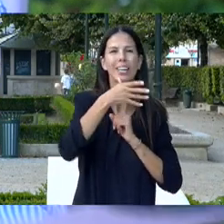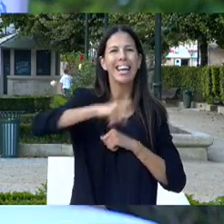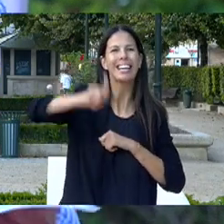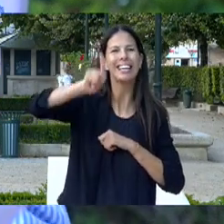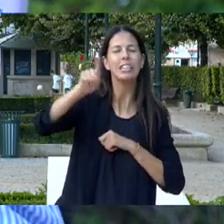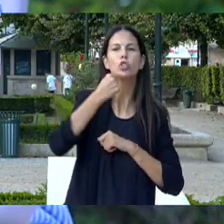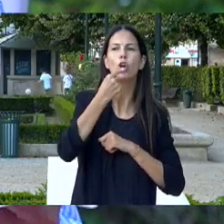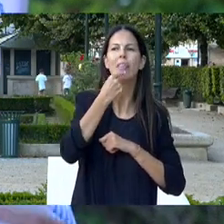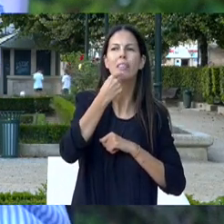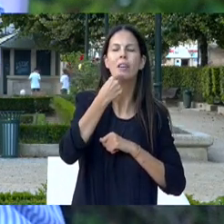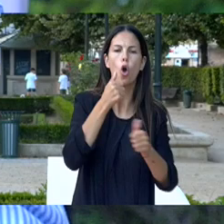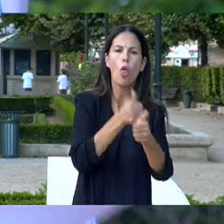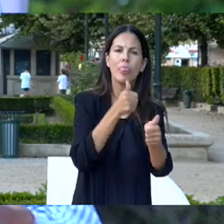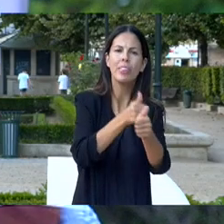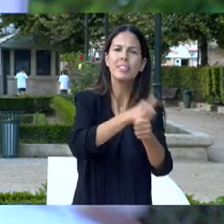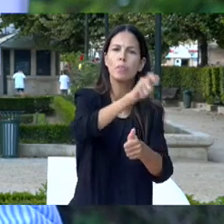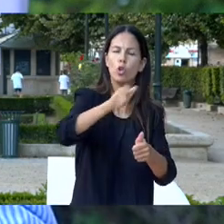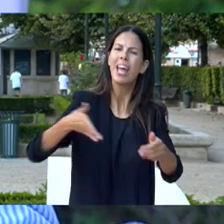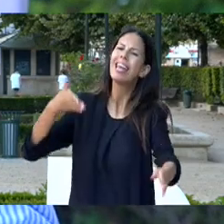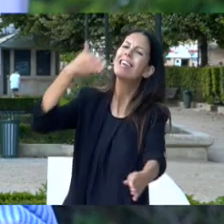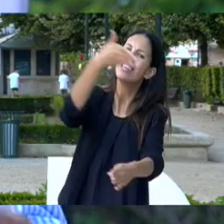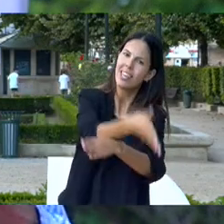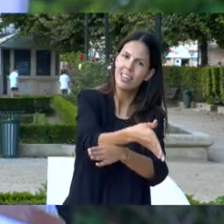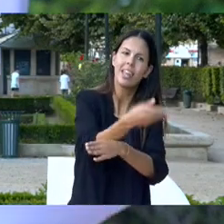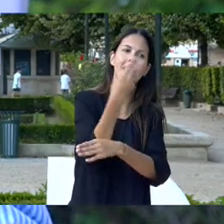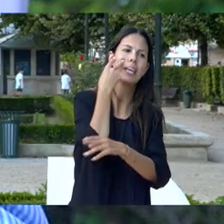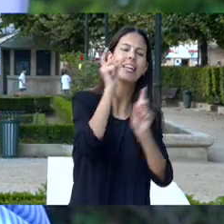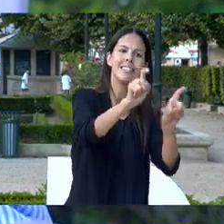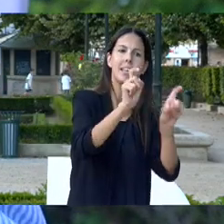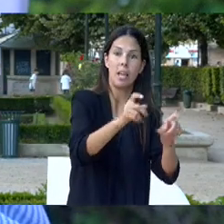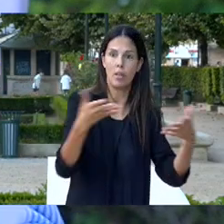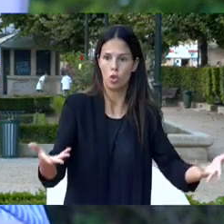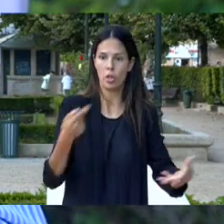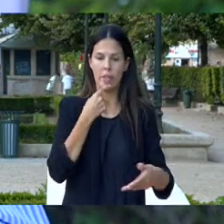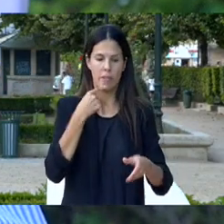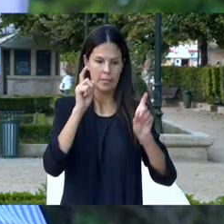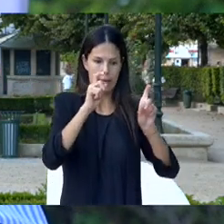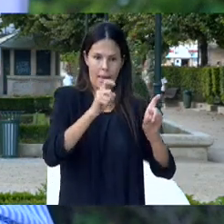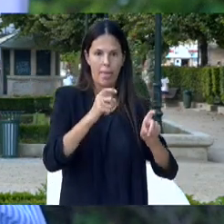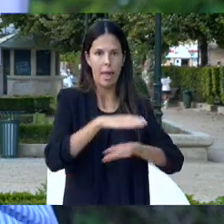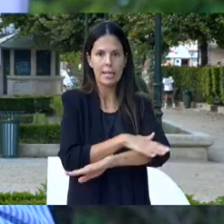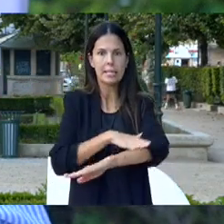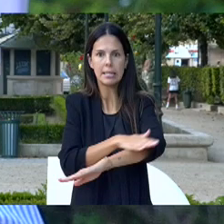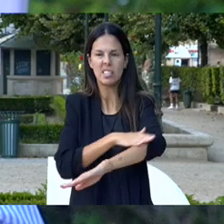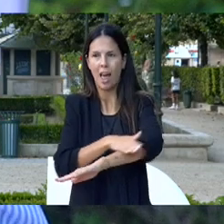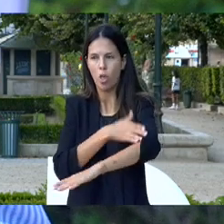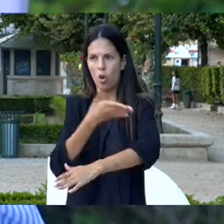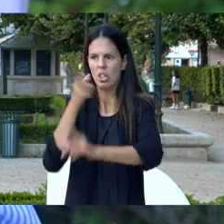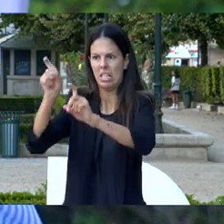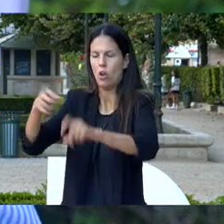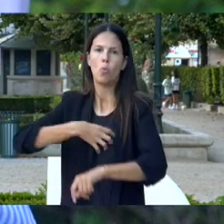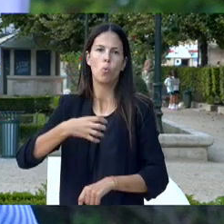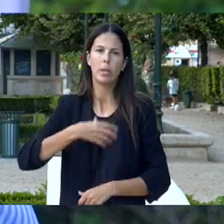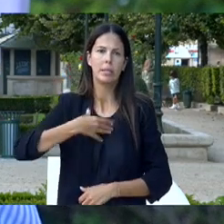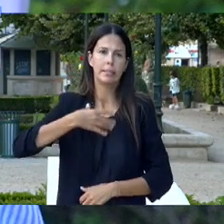dijo a sus discípulos, id y enseñad. Si les mandó enseñad, el Estado no es quien para que eduque. Esto era